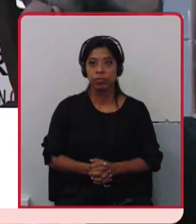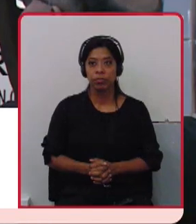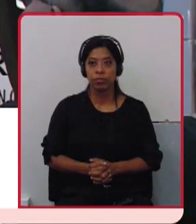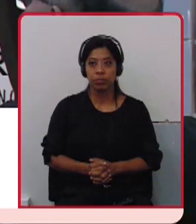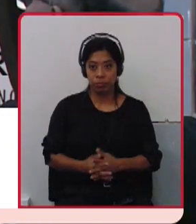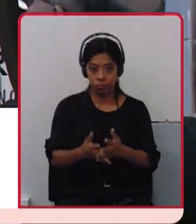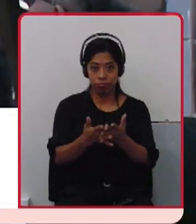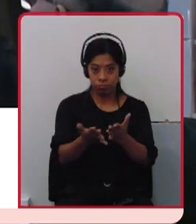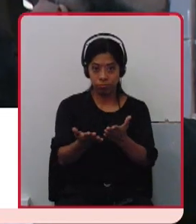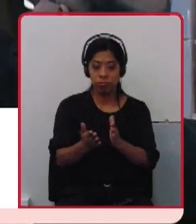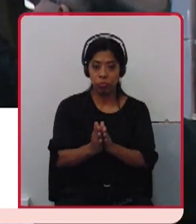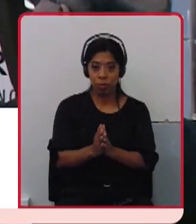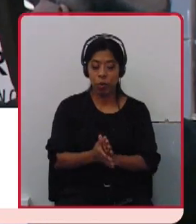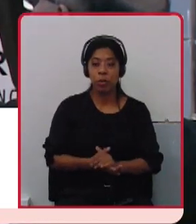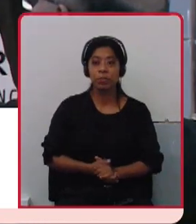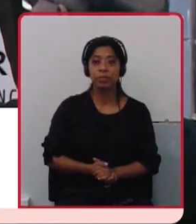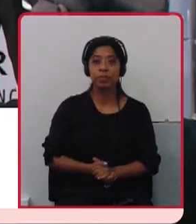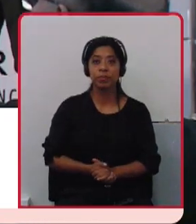por favor.